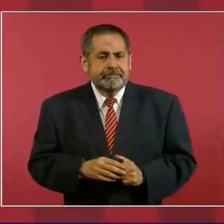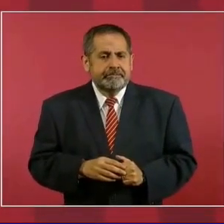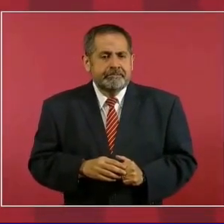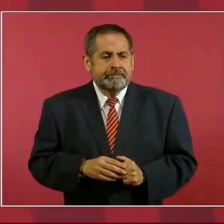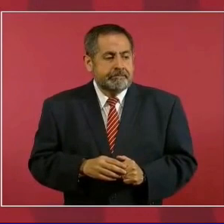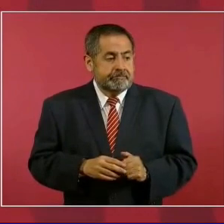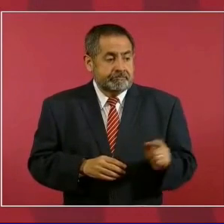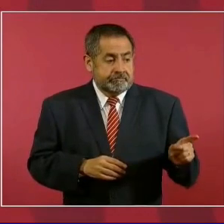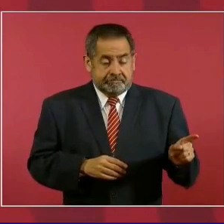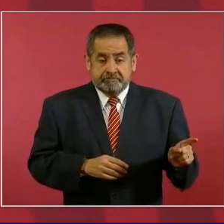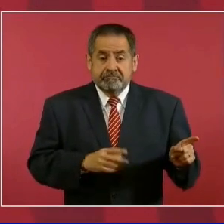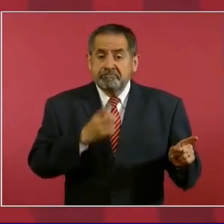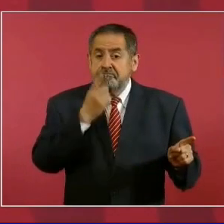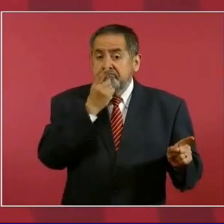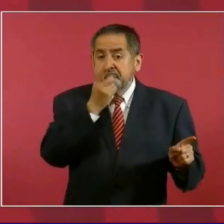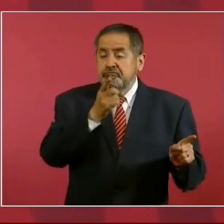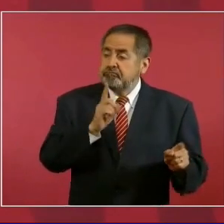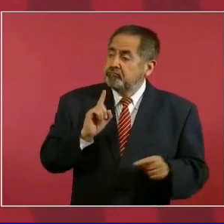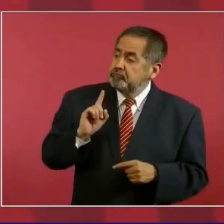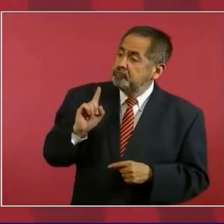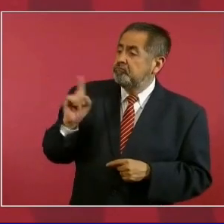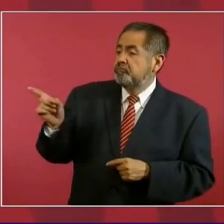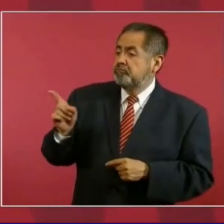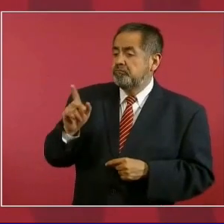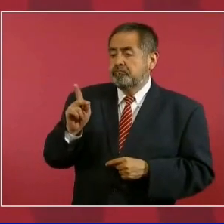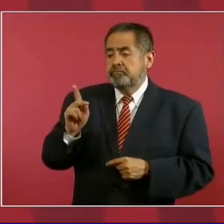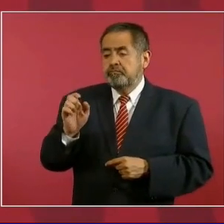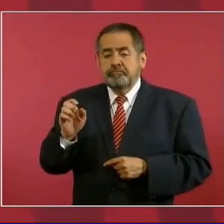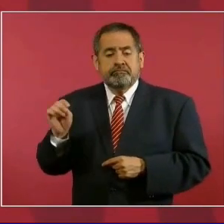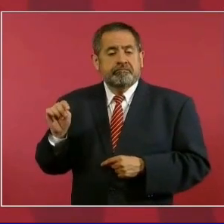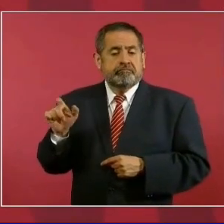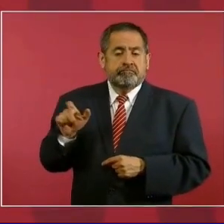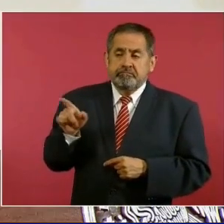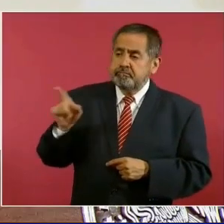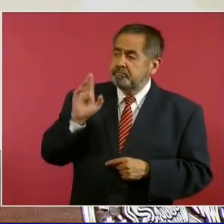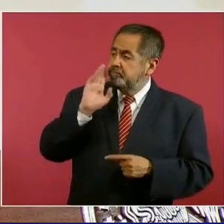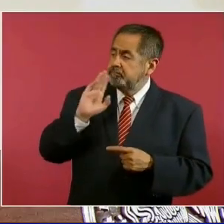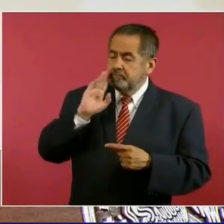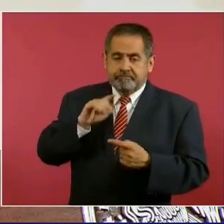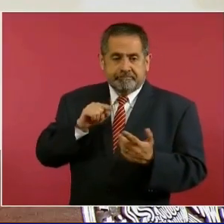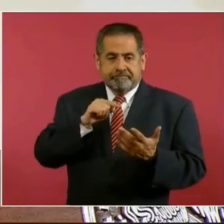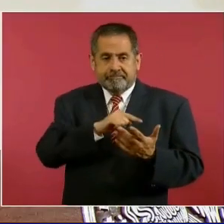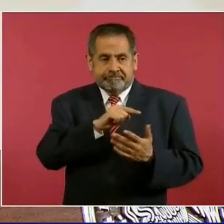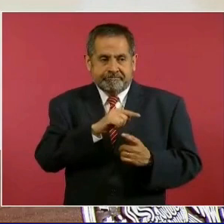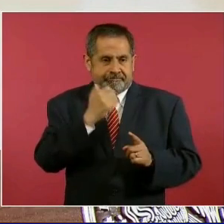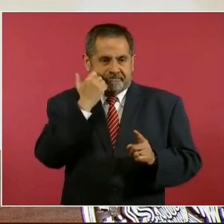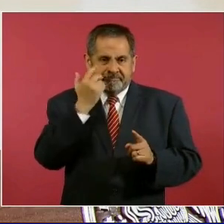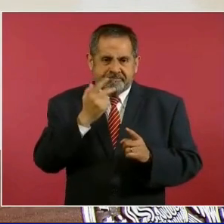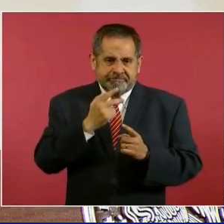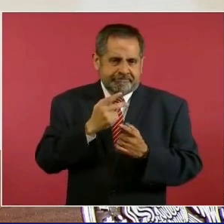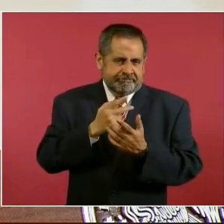Y lo acusa o tiene el proyecto